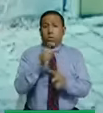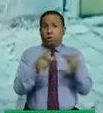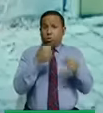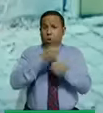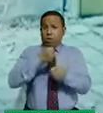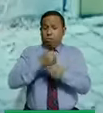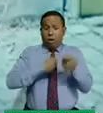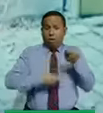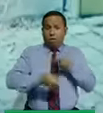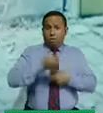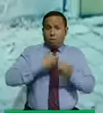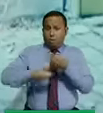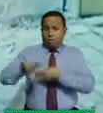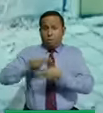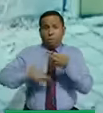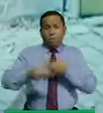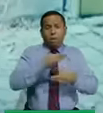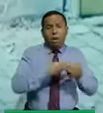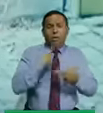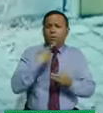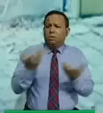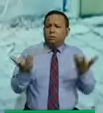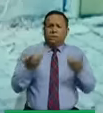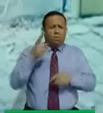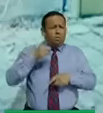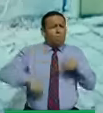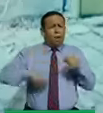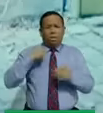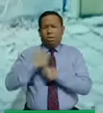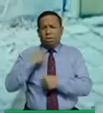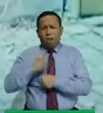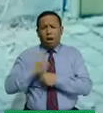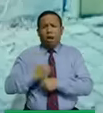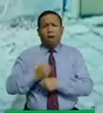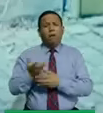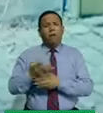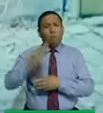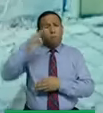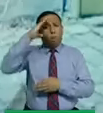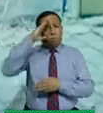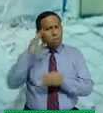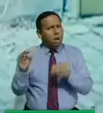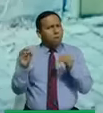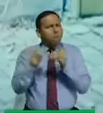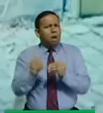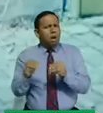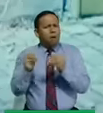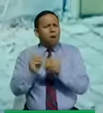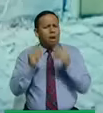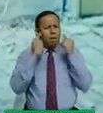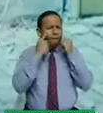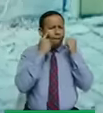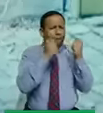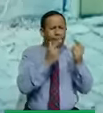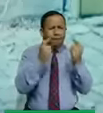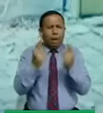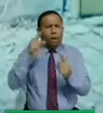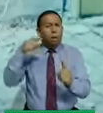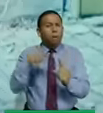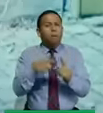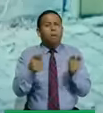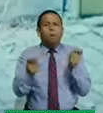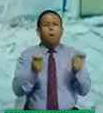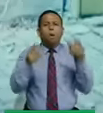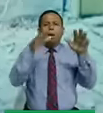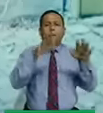la afectación al comercio, al tiempo que la policía redobla operativos para tratar de controlar la